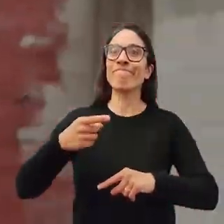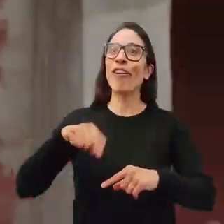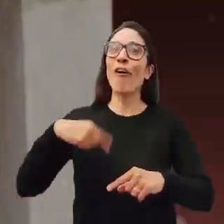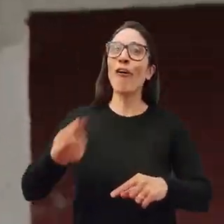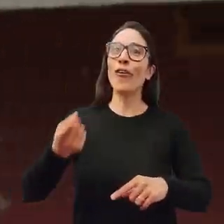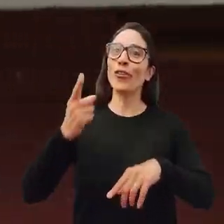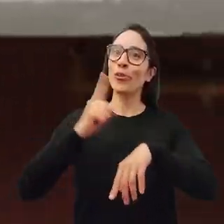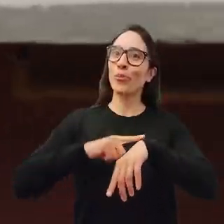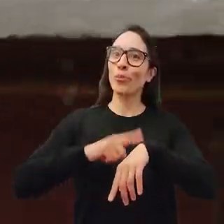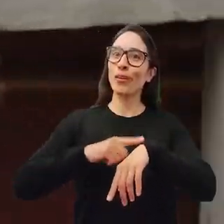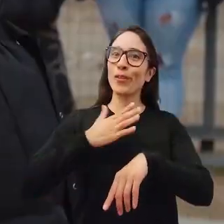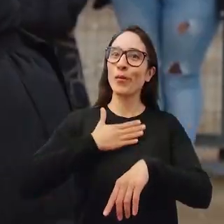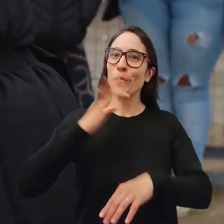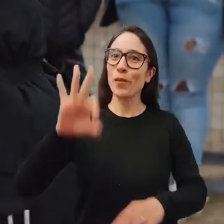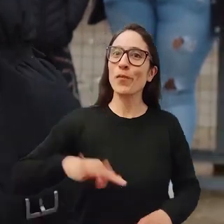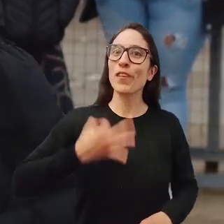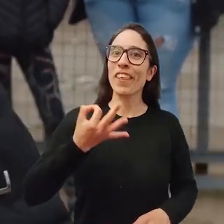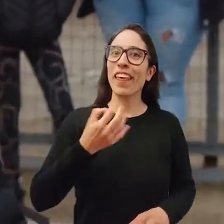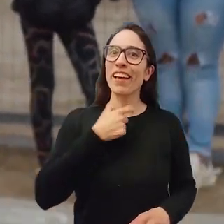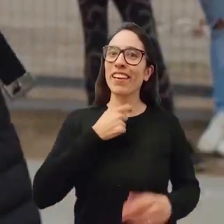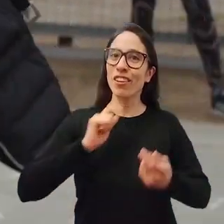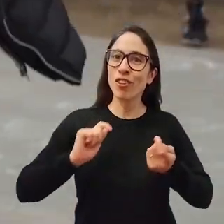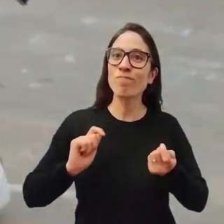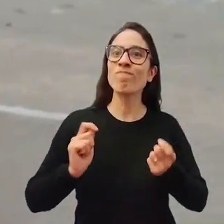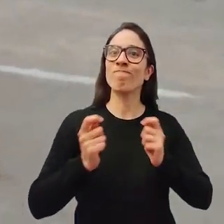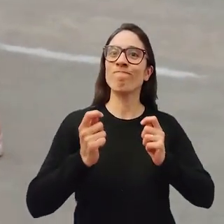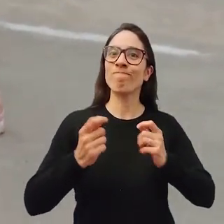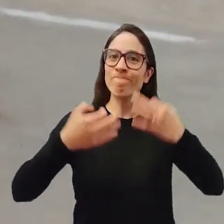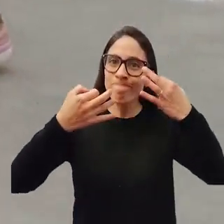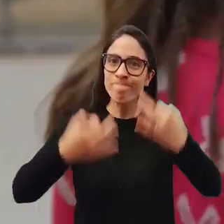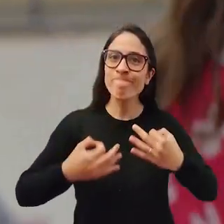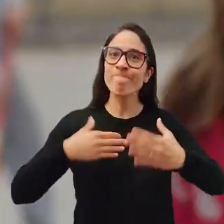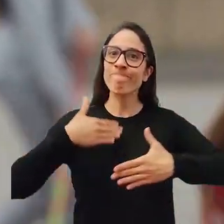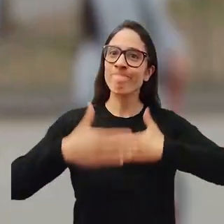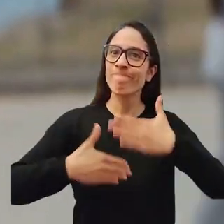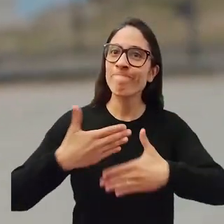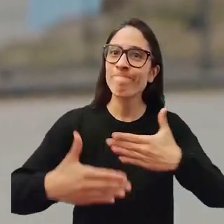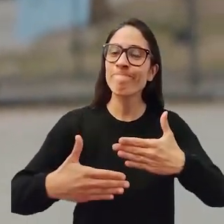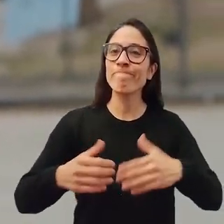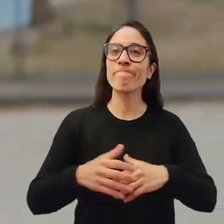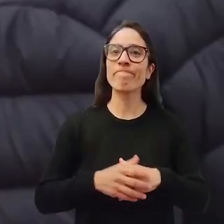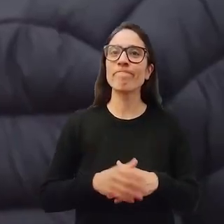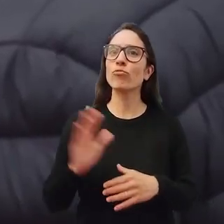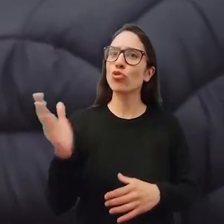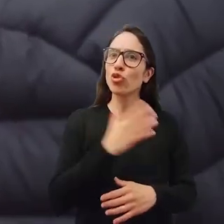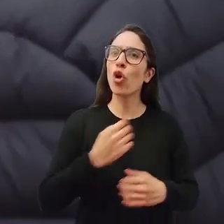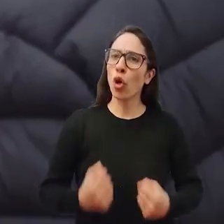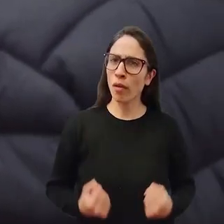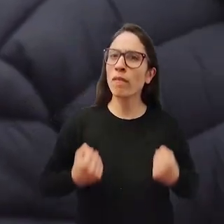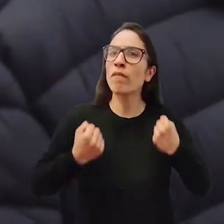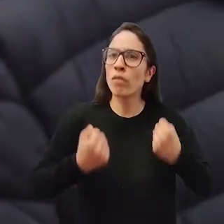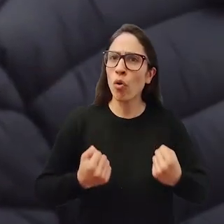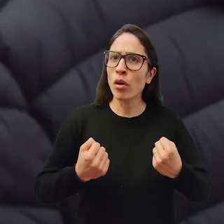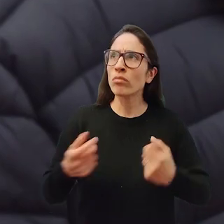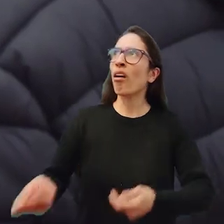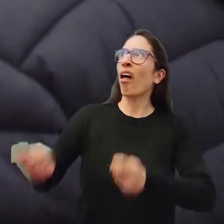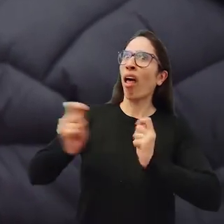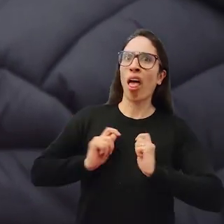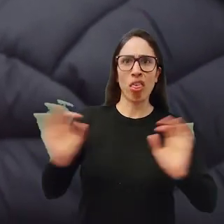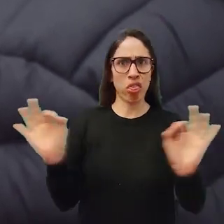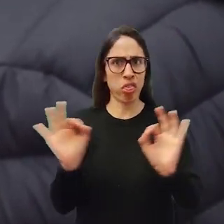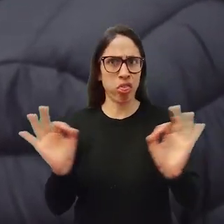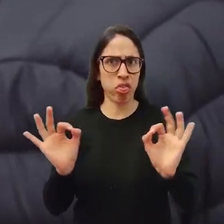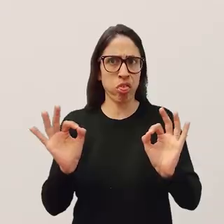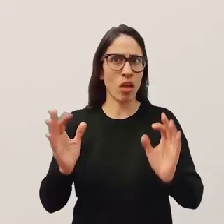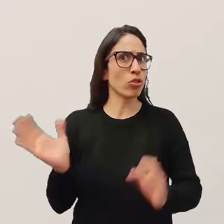estoy haciendo bien y bueno, todo esto es a pulmón, nadie nos regala nada y nadie. Lo que lo hacemos de corazón.